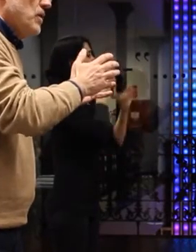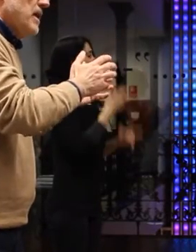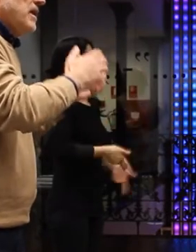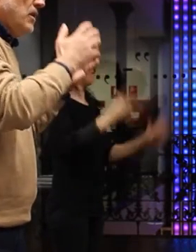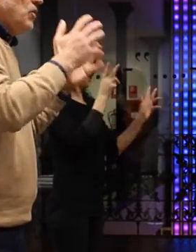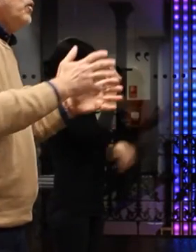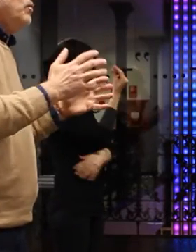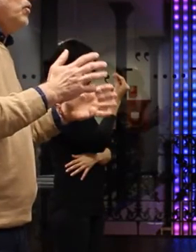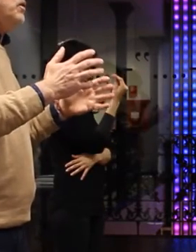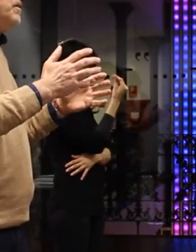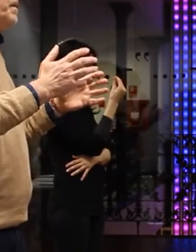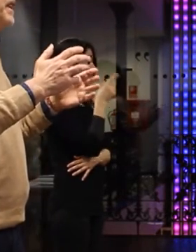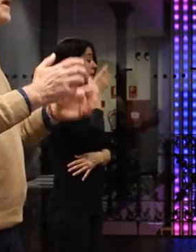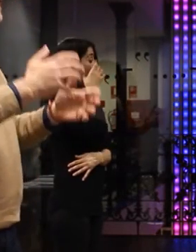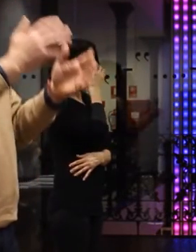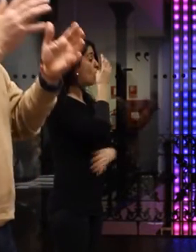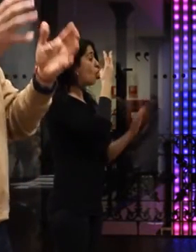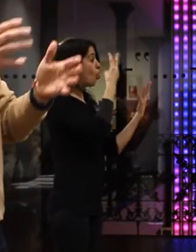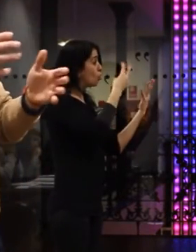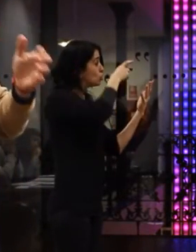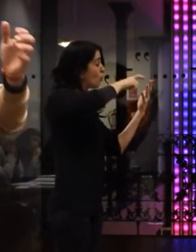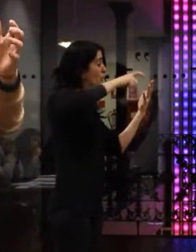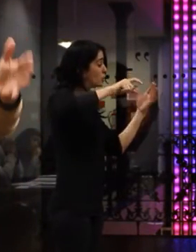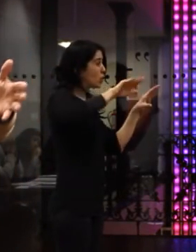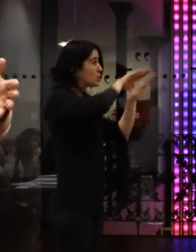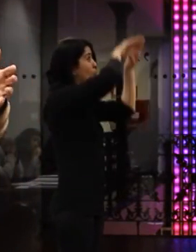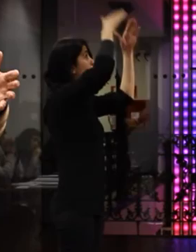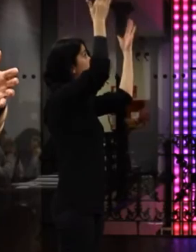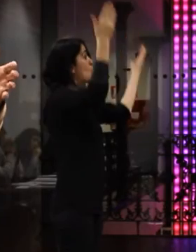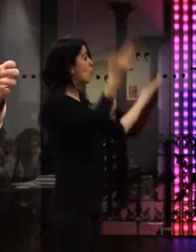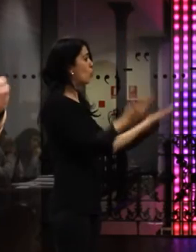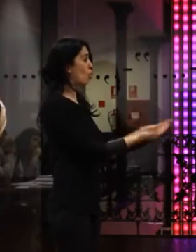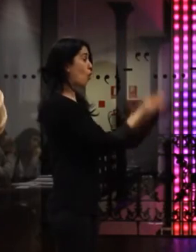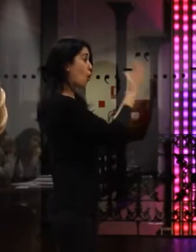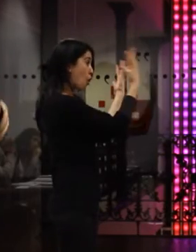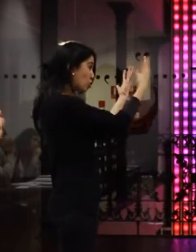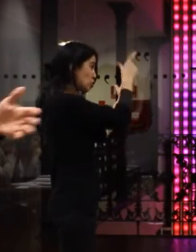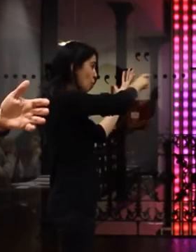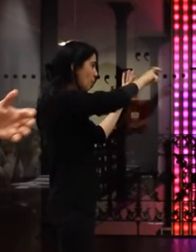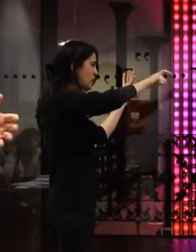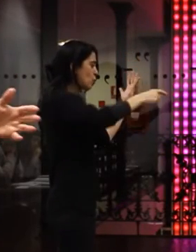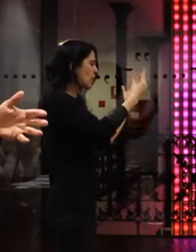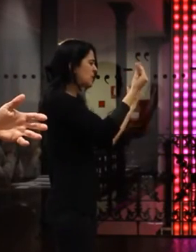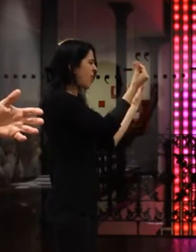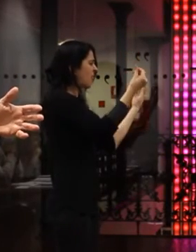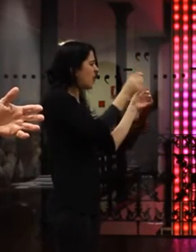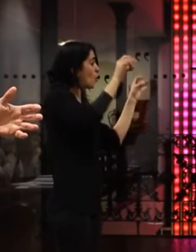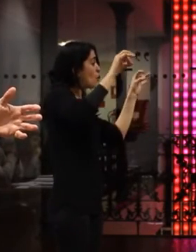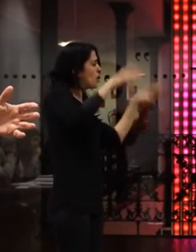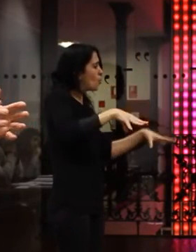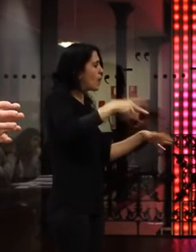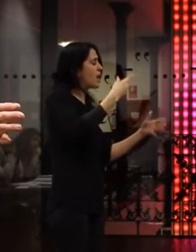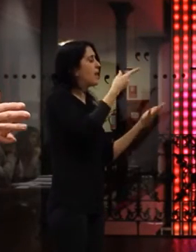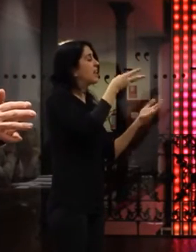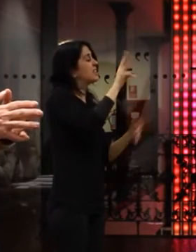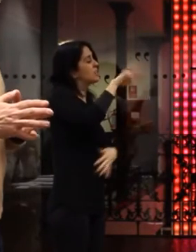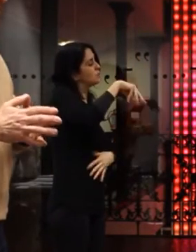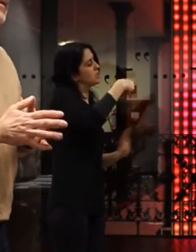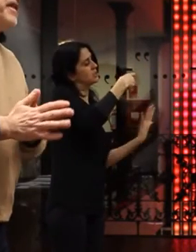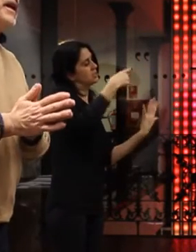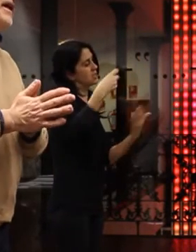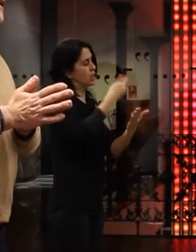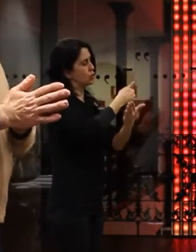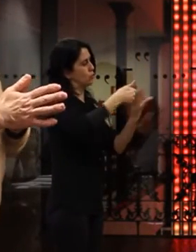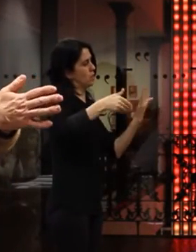8 personas en todo el mundo acumulan la fortuna de 3.600 millones de personas.